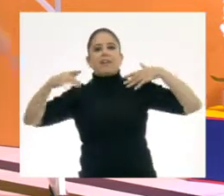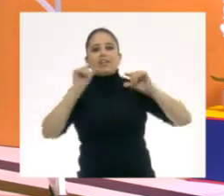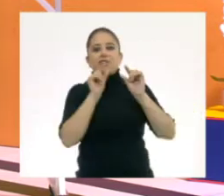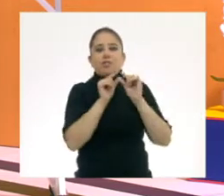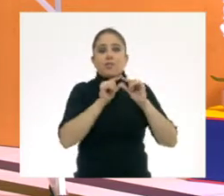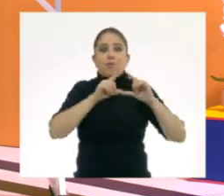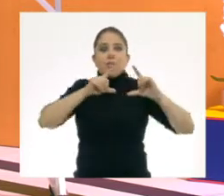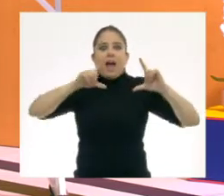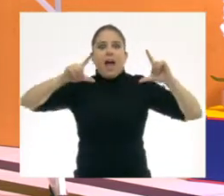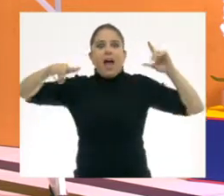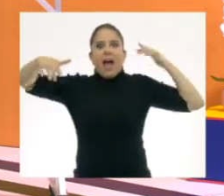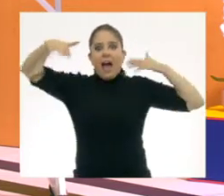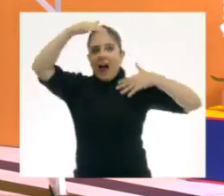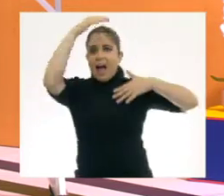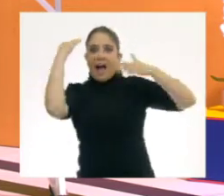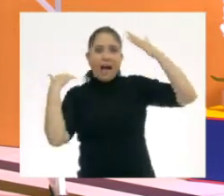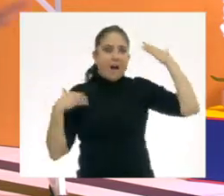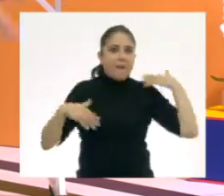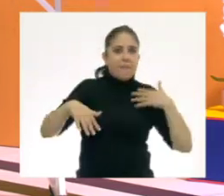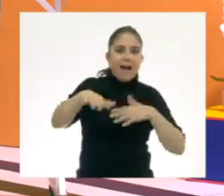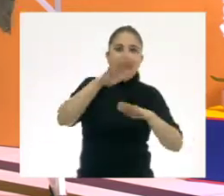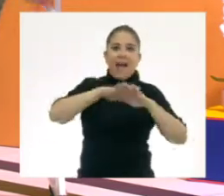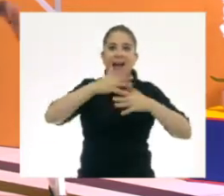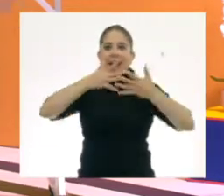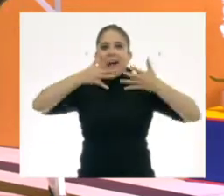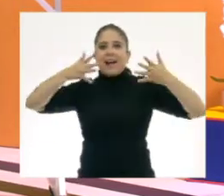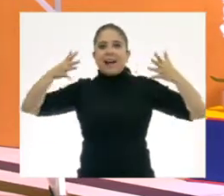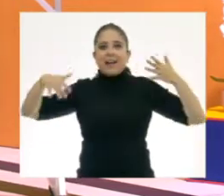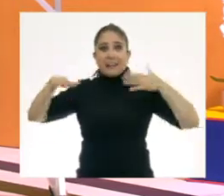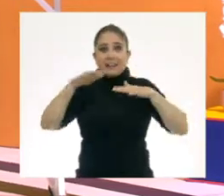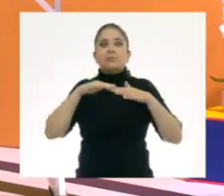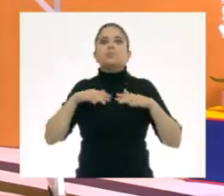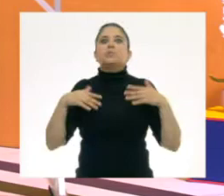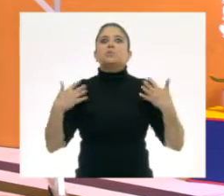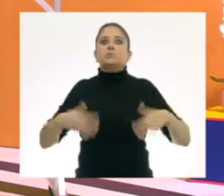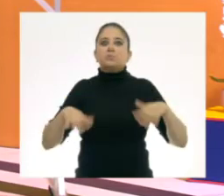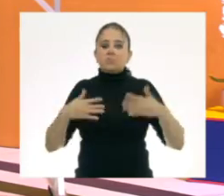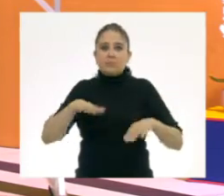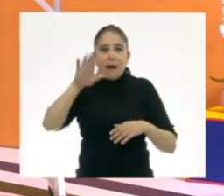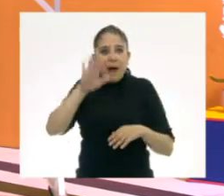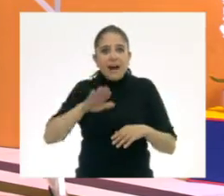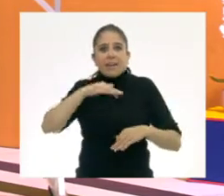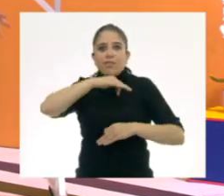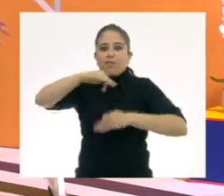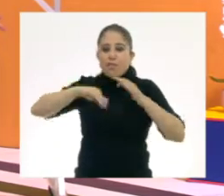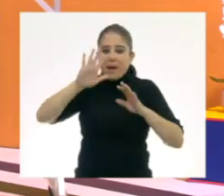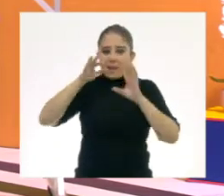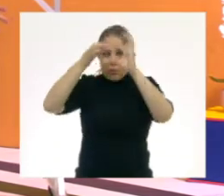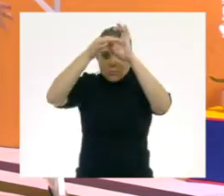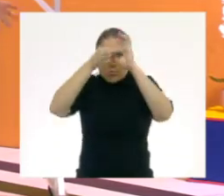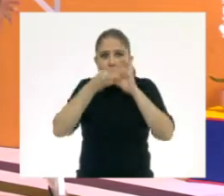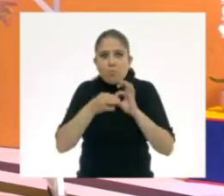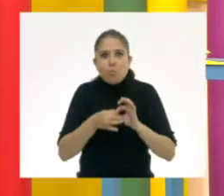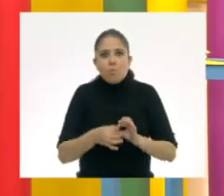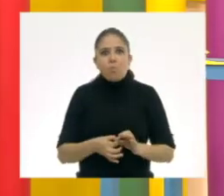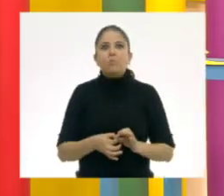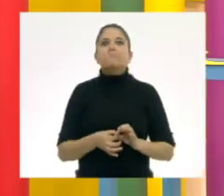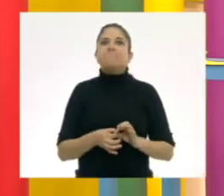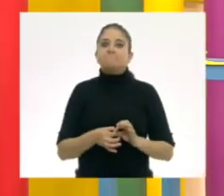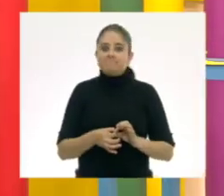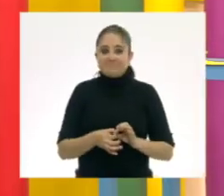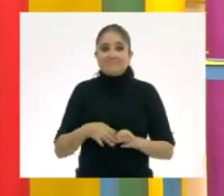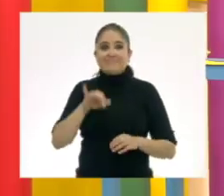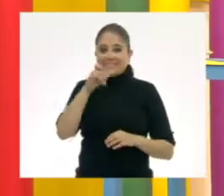llevaba otro movimiento. Exacto. Y este movimiento, era como si todo, todo estuviera conectado, ¿no? Sí,